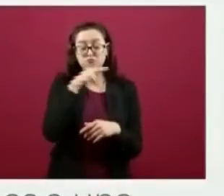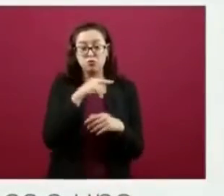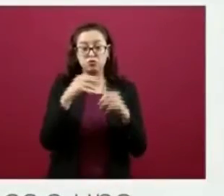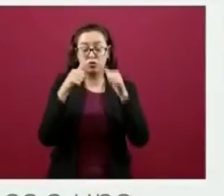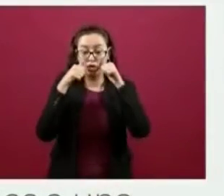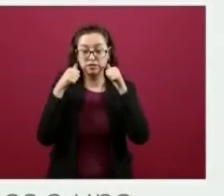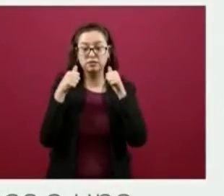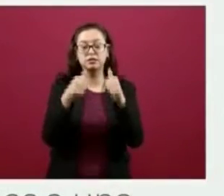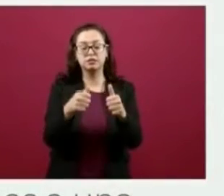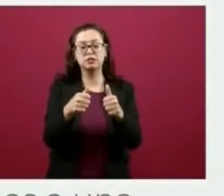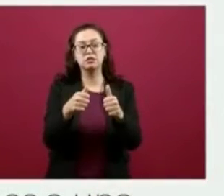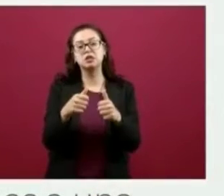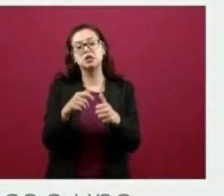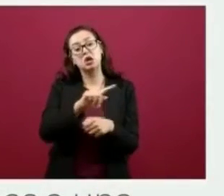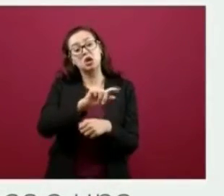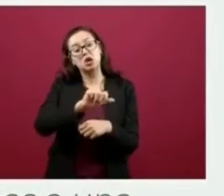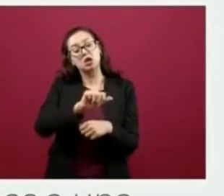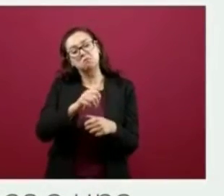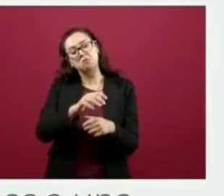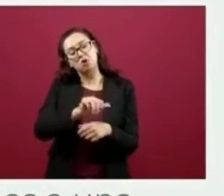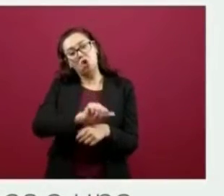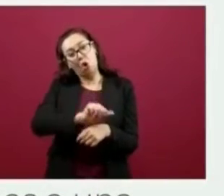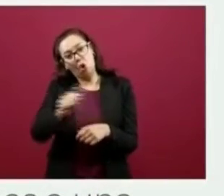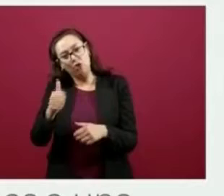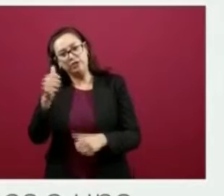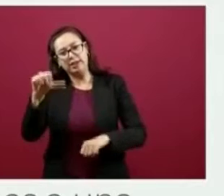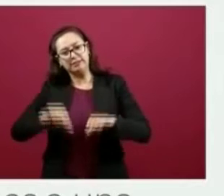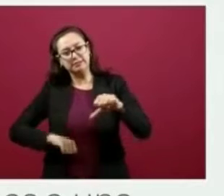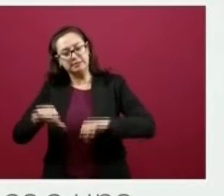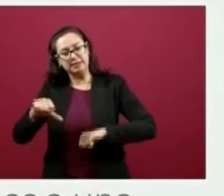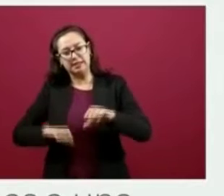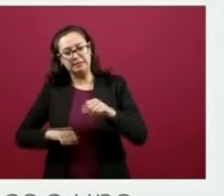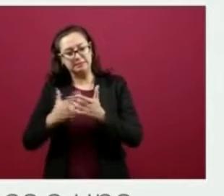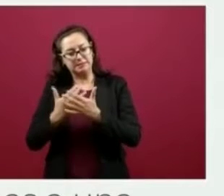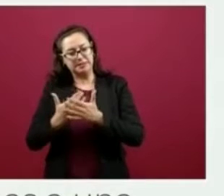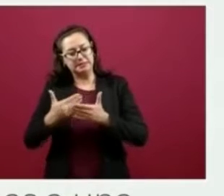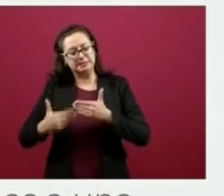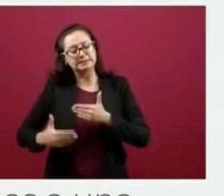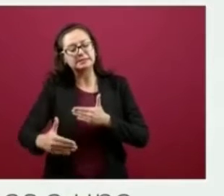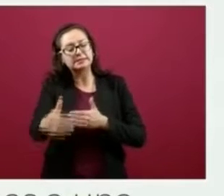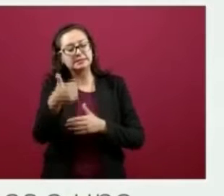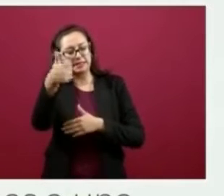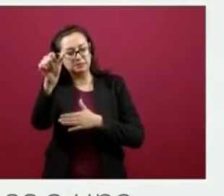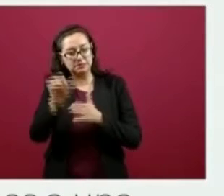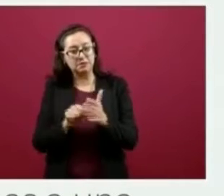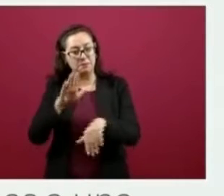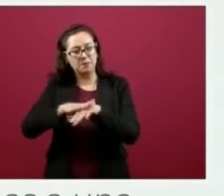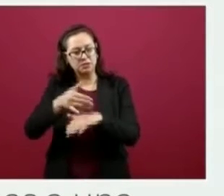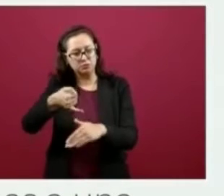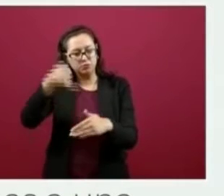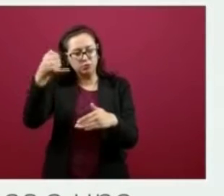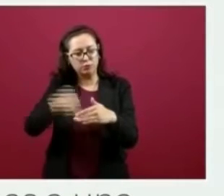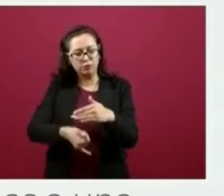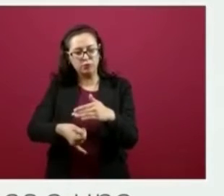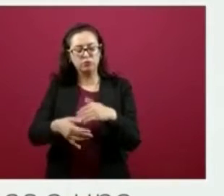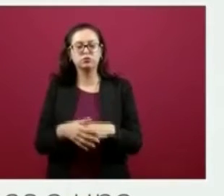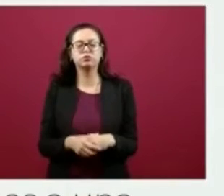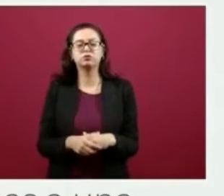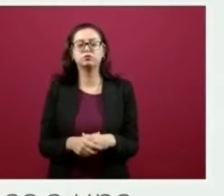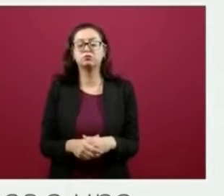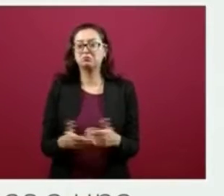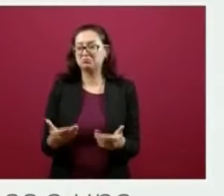en un plazo de más o menos 6 meses. Hasta el momento, las acciones realizadas han sido aisladas,